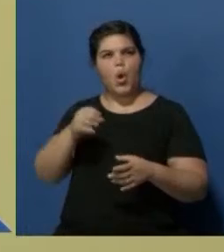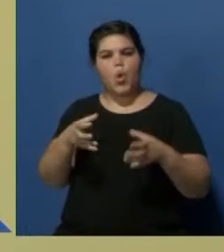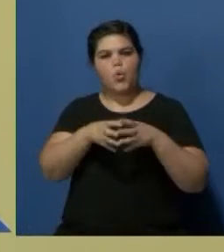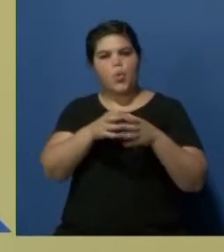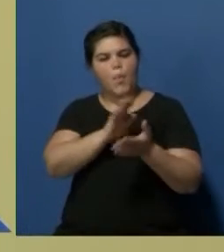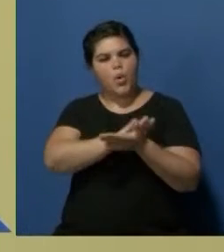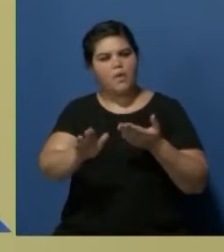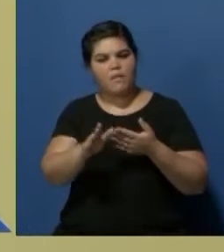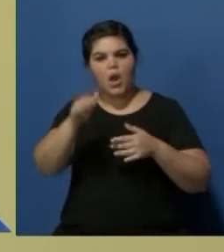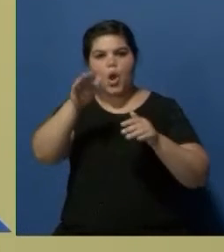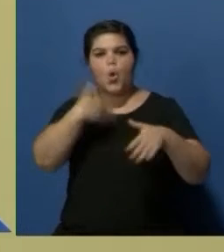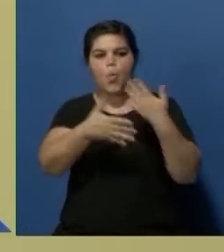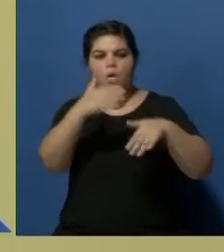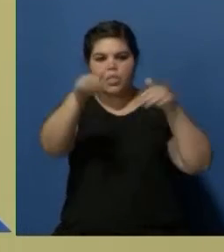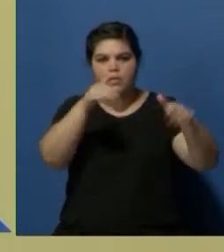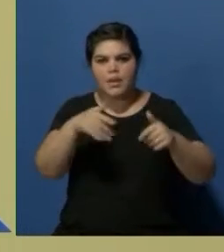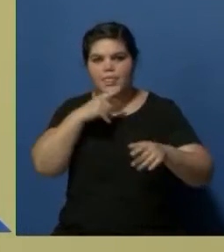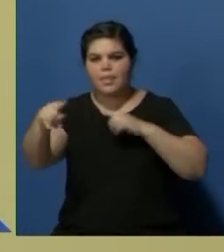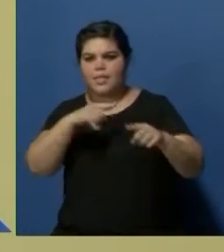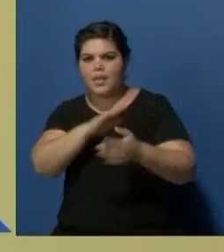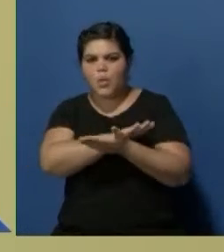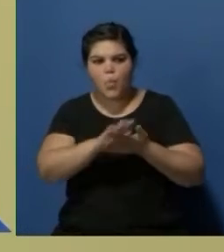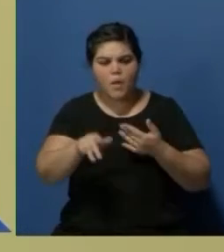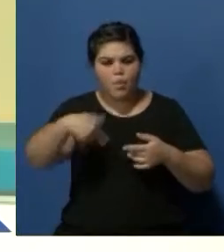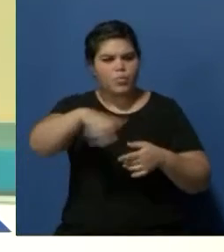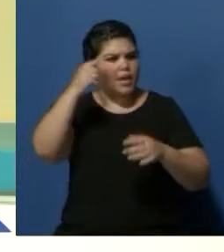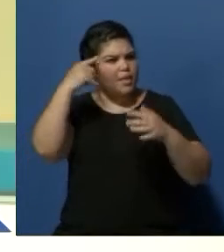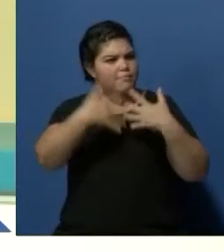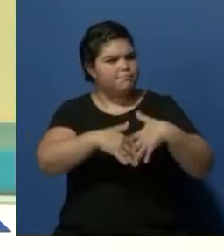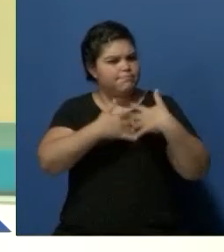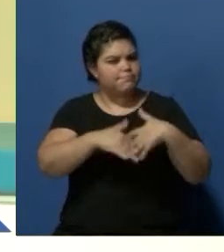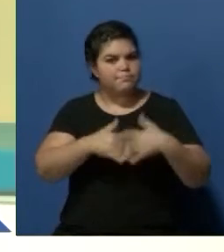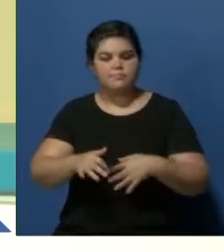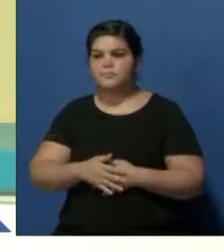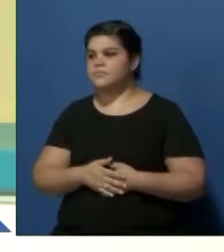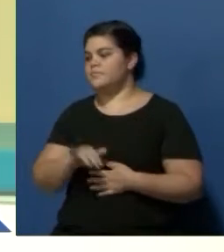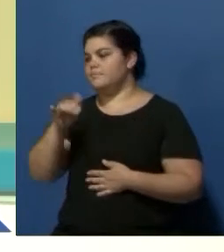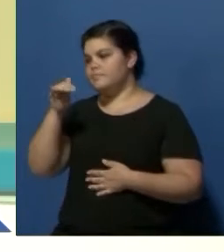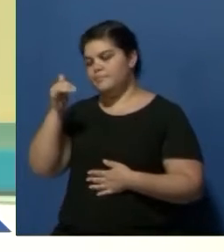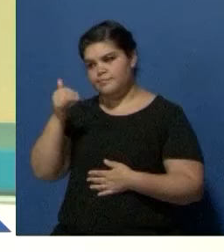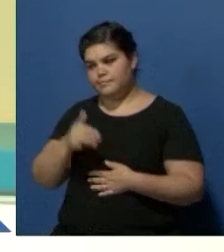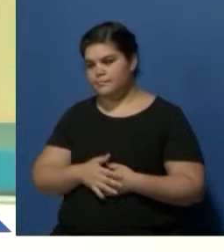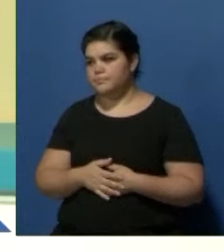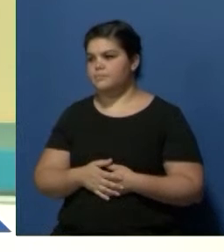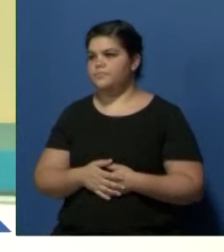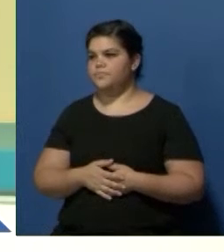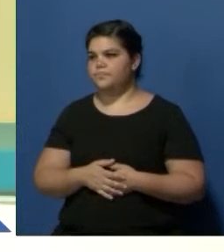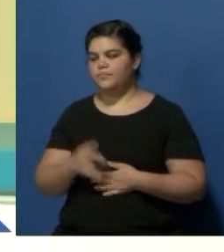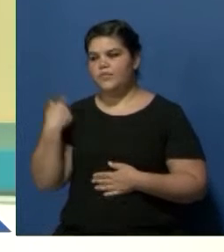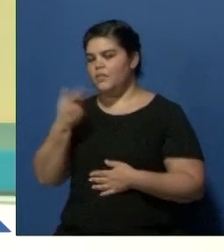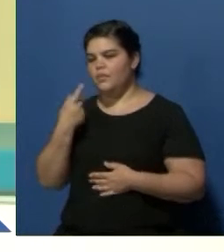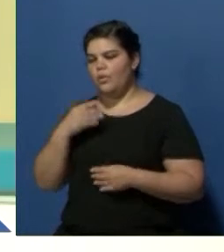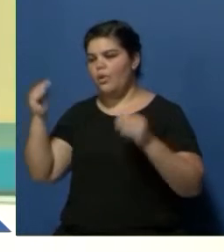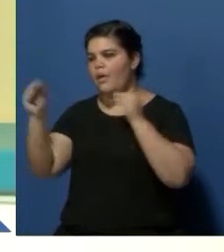que trajimos jugadores, que vino un técnico nuevo, valió la pena. ¿Se lo dijeron sí, esto? Sí. La verdad que, bueno, obviamente nos saludamos con